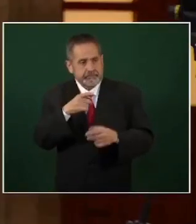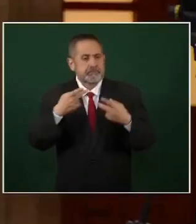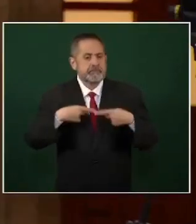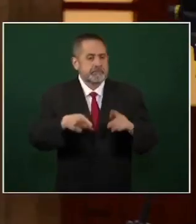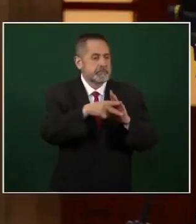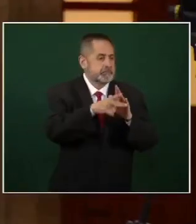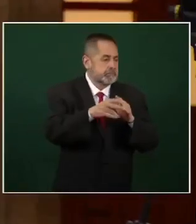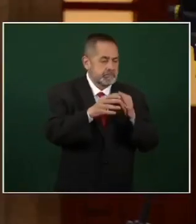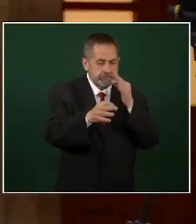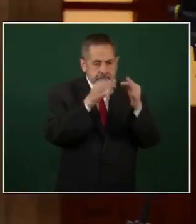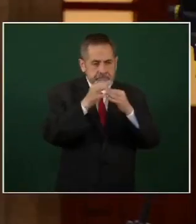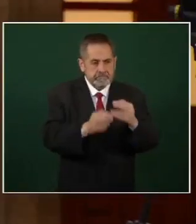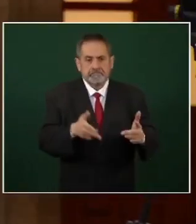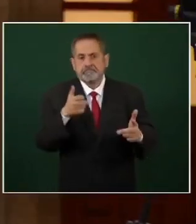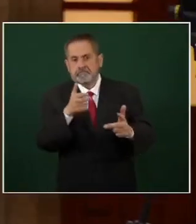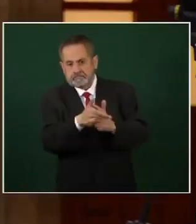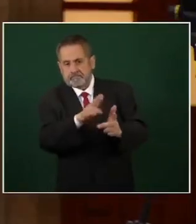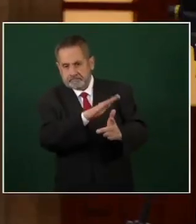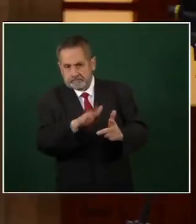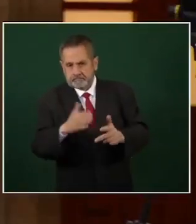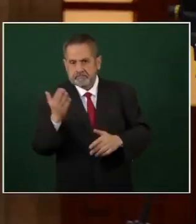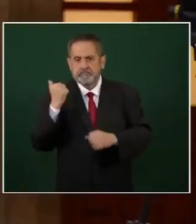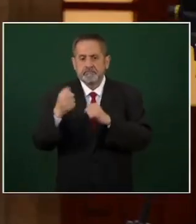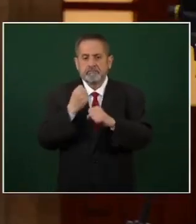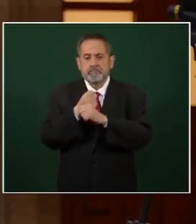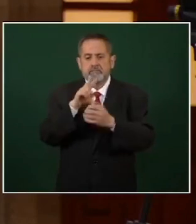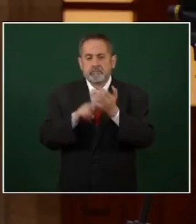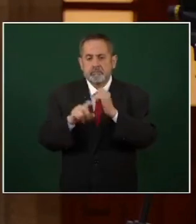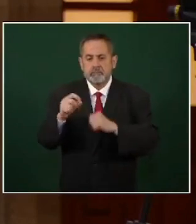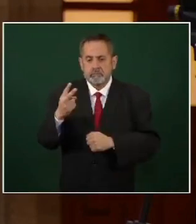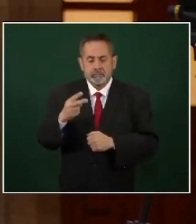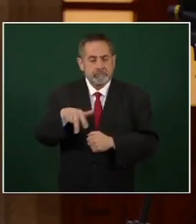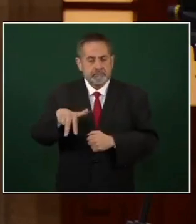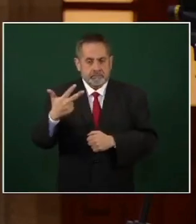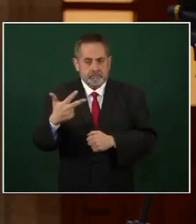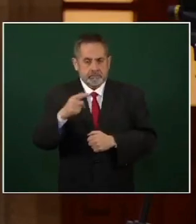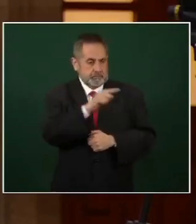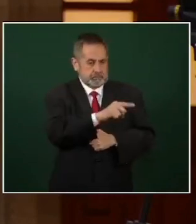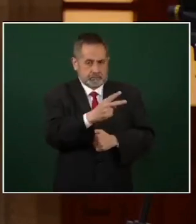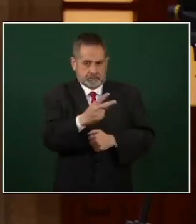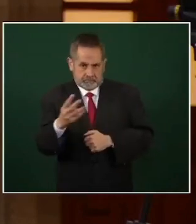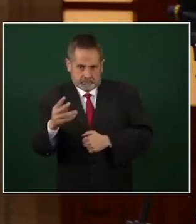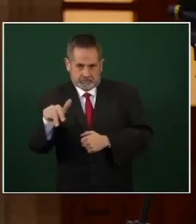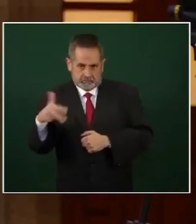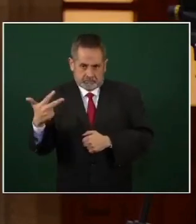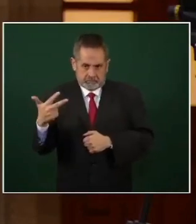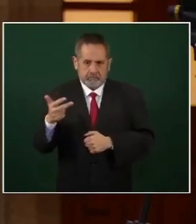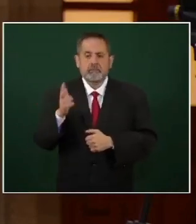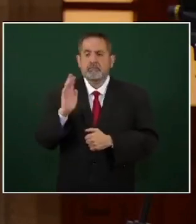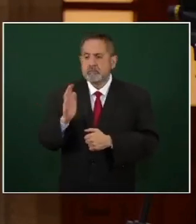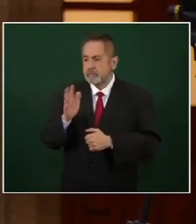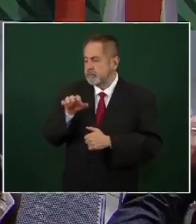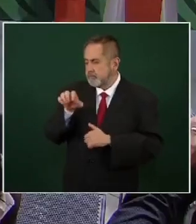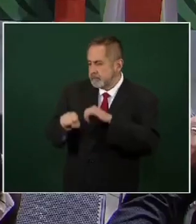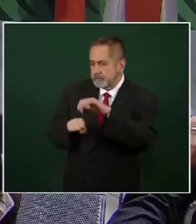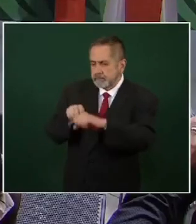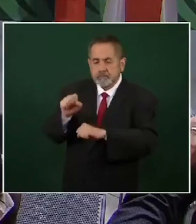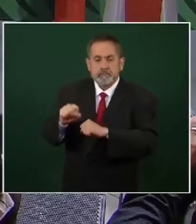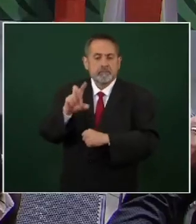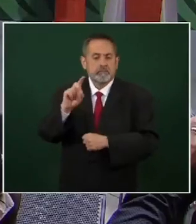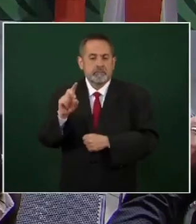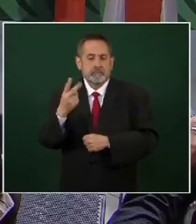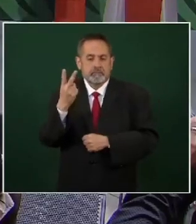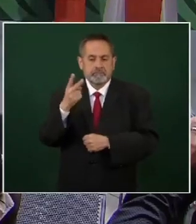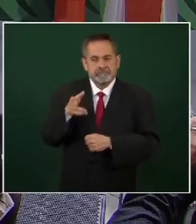periodistas en el año 2022, del registro de 13 casos, se tienen ya 32